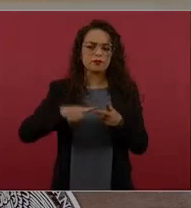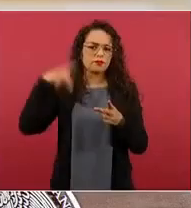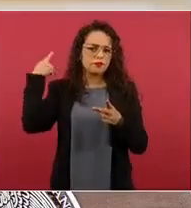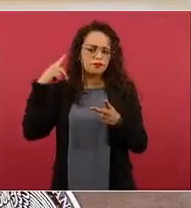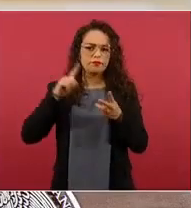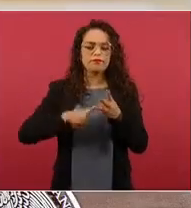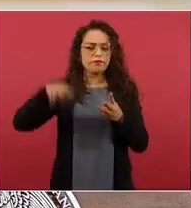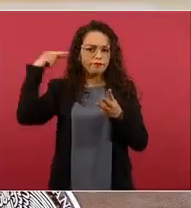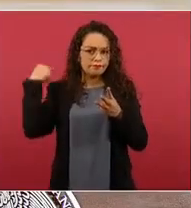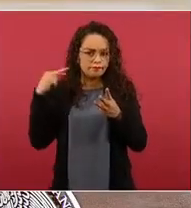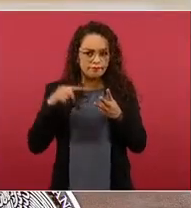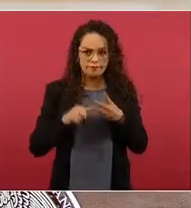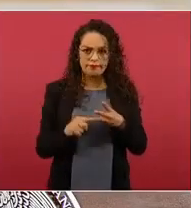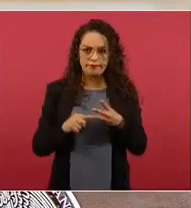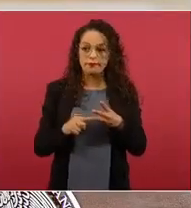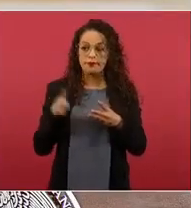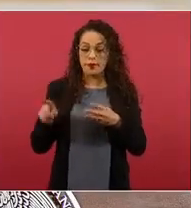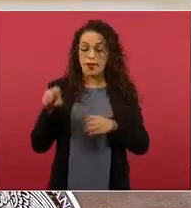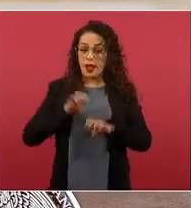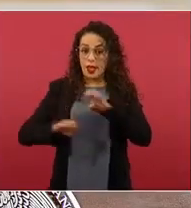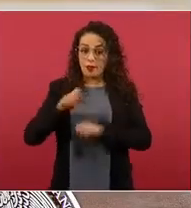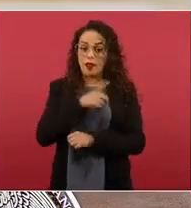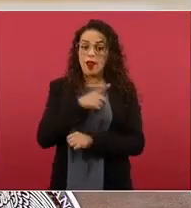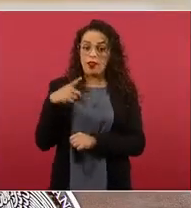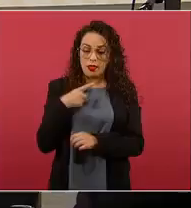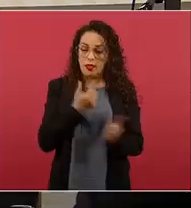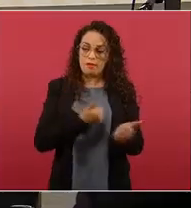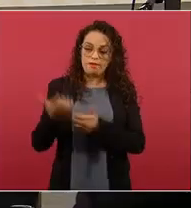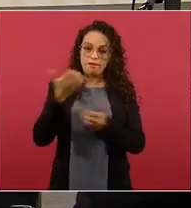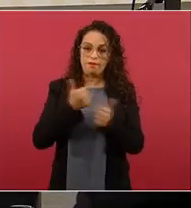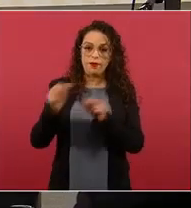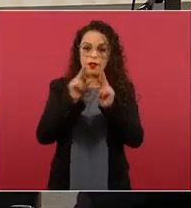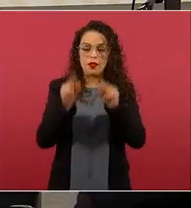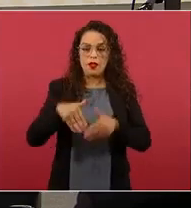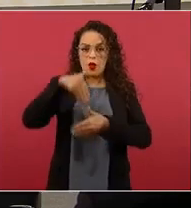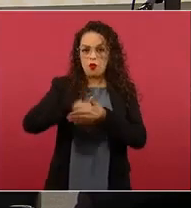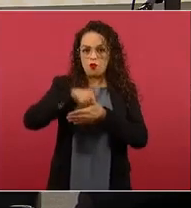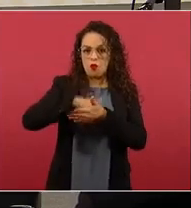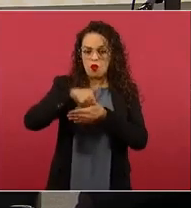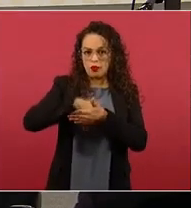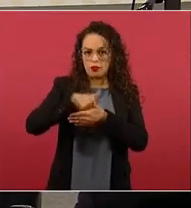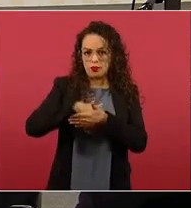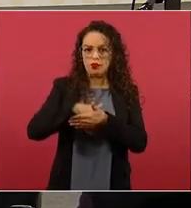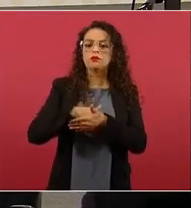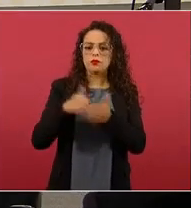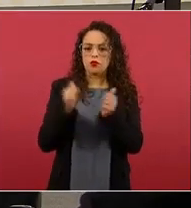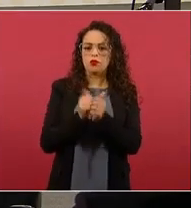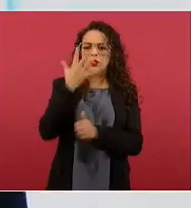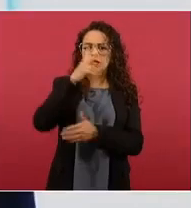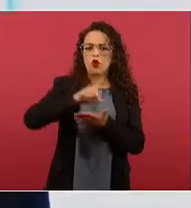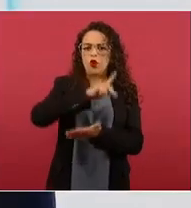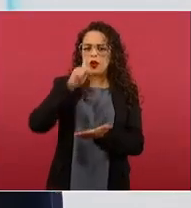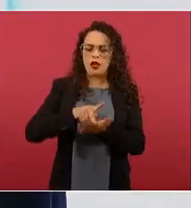la empresa deberá suministrar y distribuir el hielo en bolsa de polietileno de baja densidad en presentación de 5